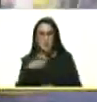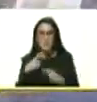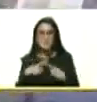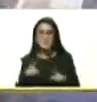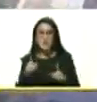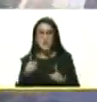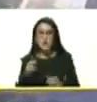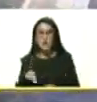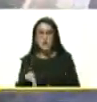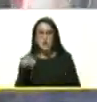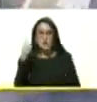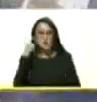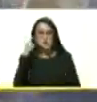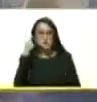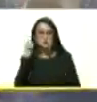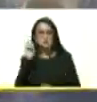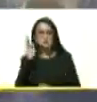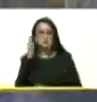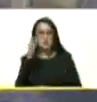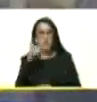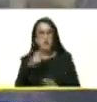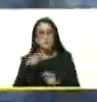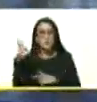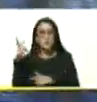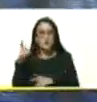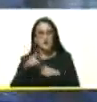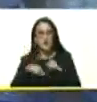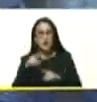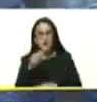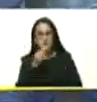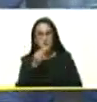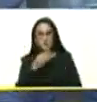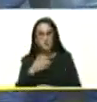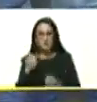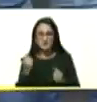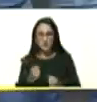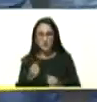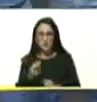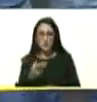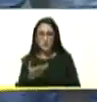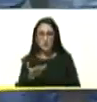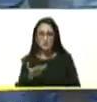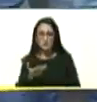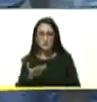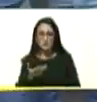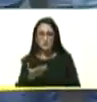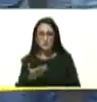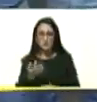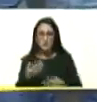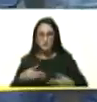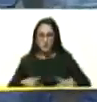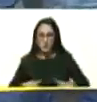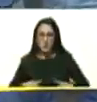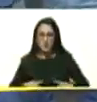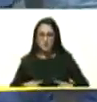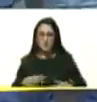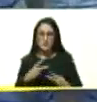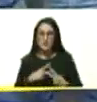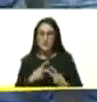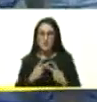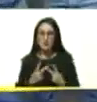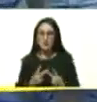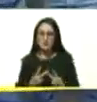el norte de poder exportar los alimentos. Y estamos seguros, presidente, con el hincapié, con el esfuerzo, con la